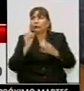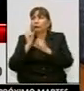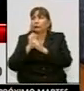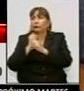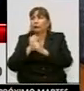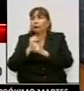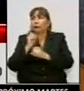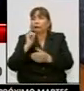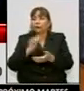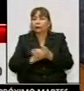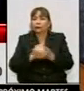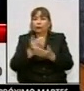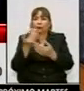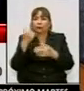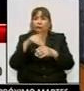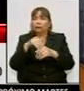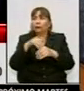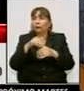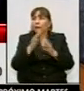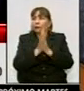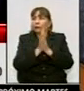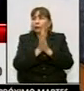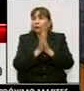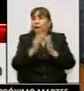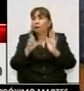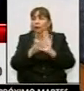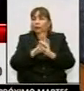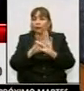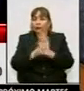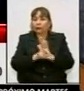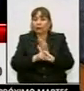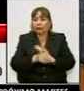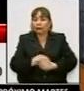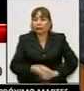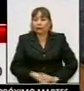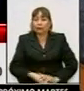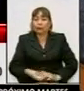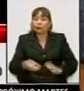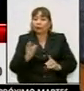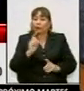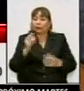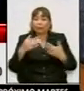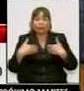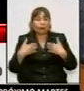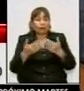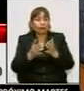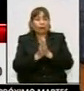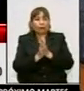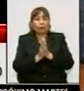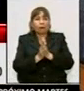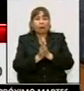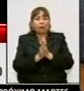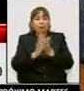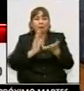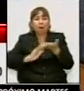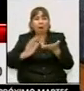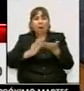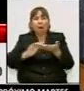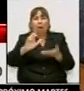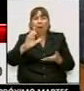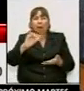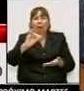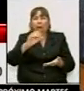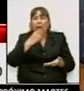dos meses antes de las elecciones pedí por ley, como yo era alocador, a pesar de que no debía haberlo pedido, pedí licencia y los últimos